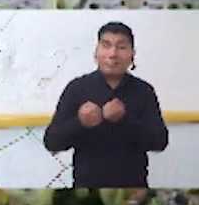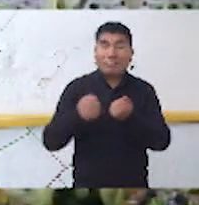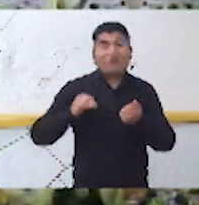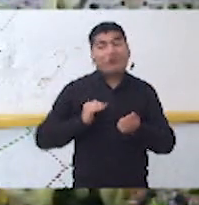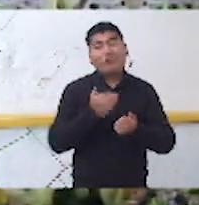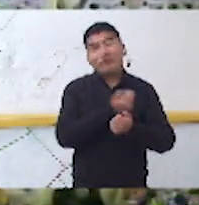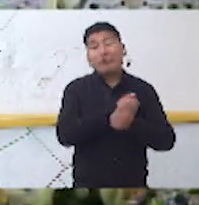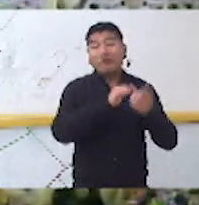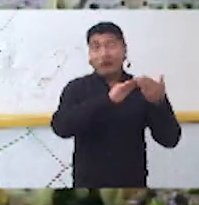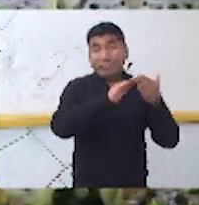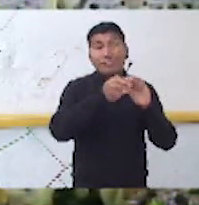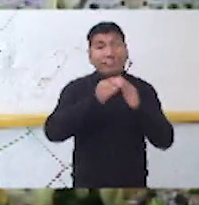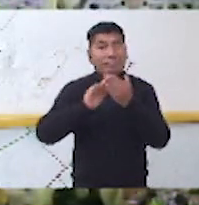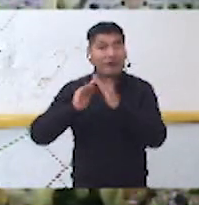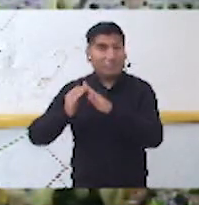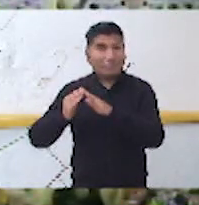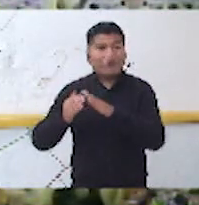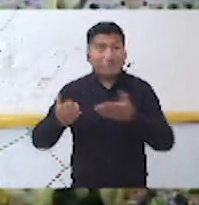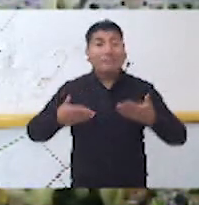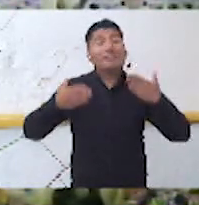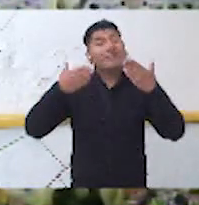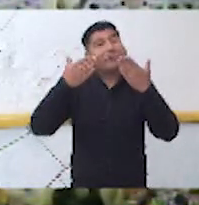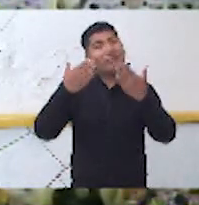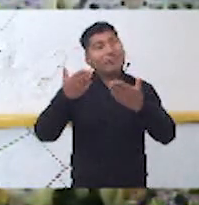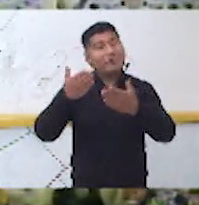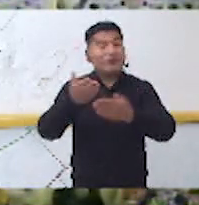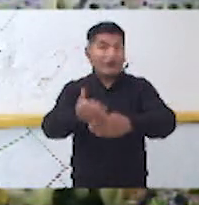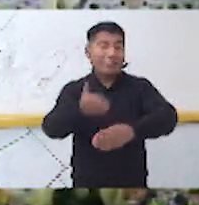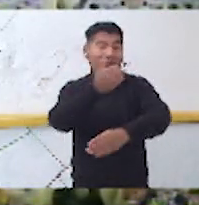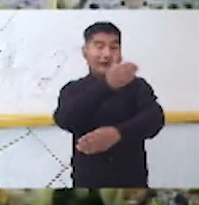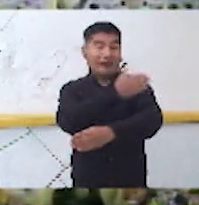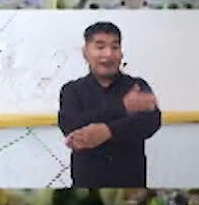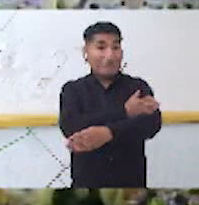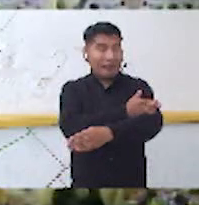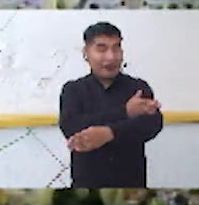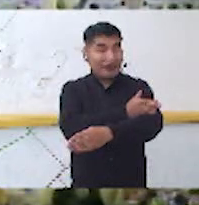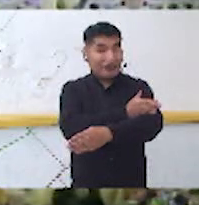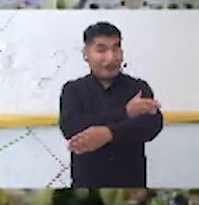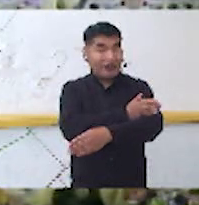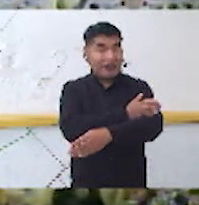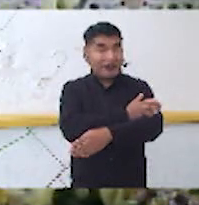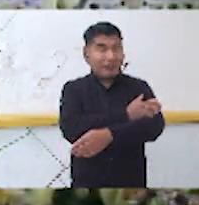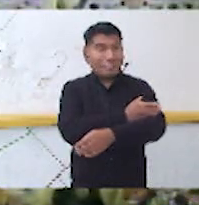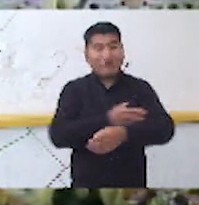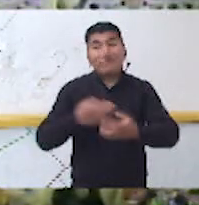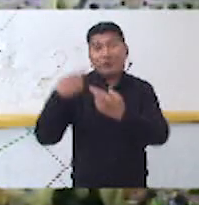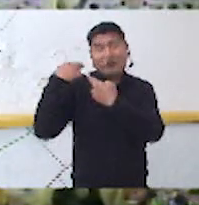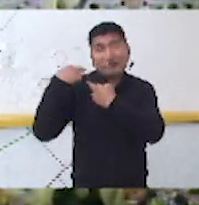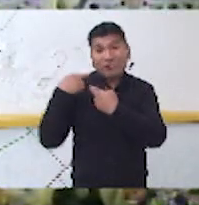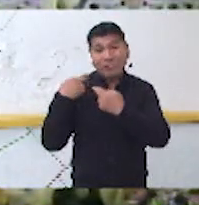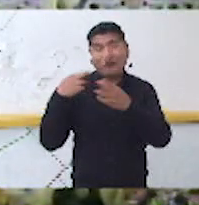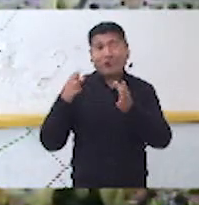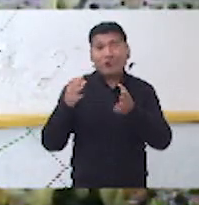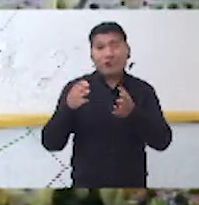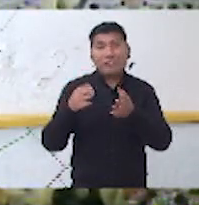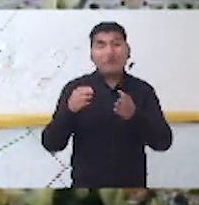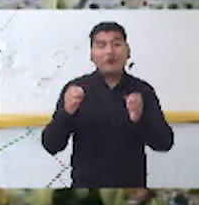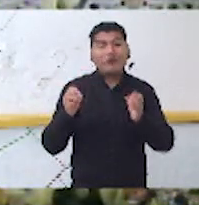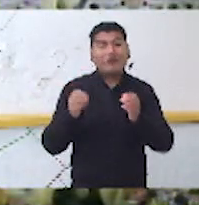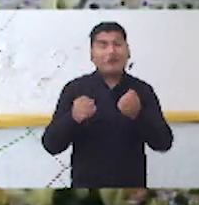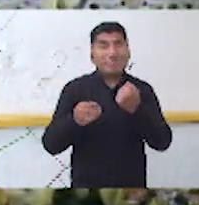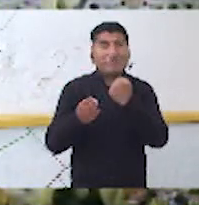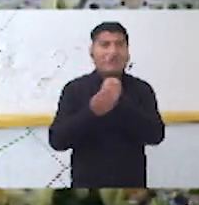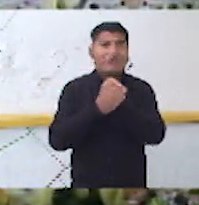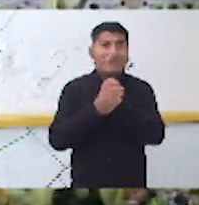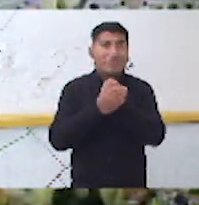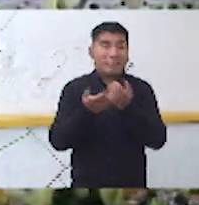nuestras comunidades y entregarla cuanto antes a la cuenta asignada por la Conferencia Episcopal Boliviana